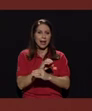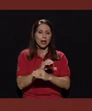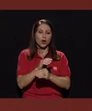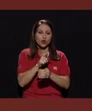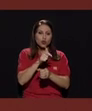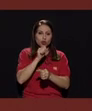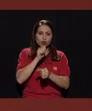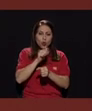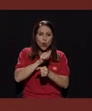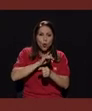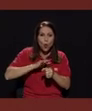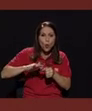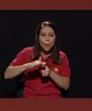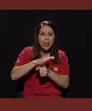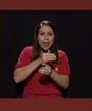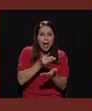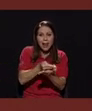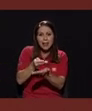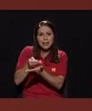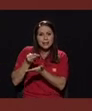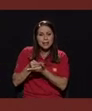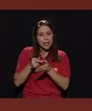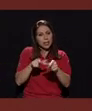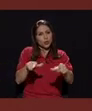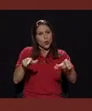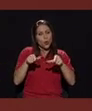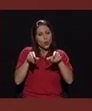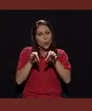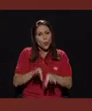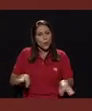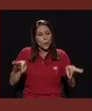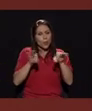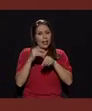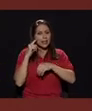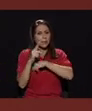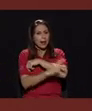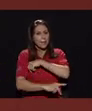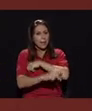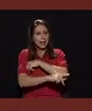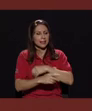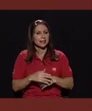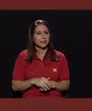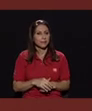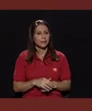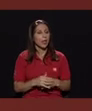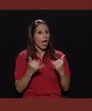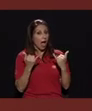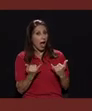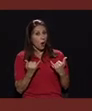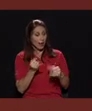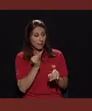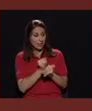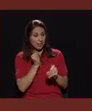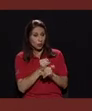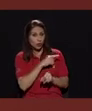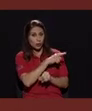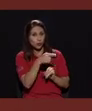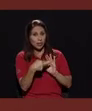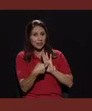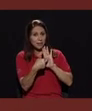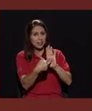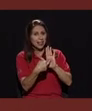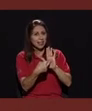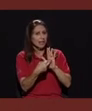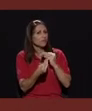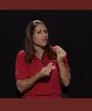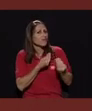preservar los humedales, que son sitios tan importantes para el país. Ahora, desde las instancias que ustedes representan, ¿de